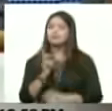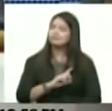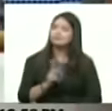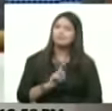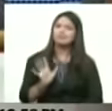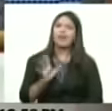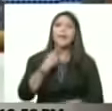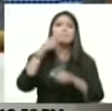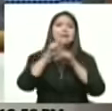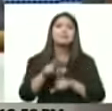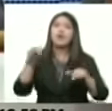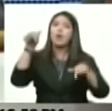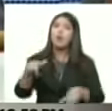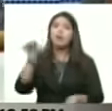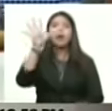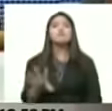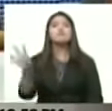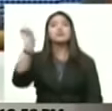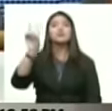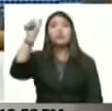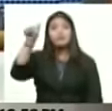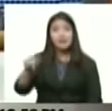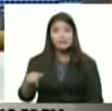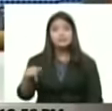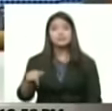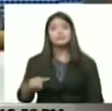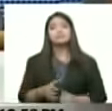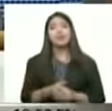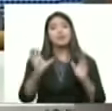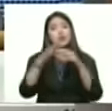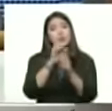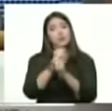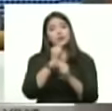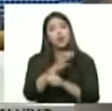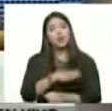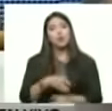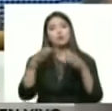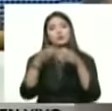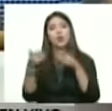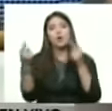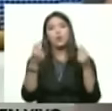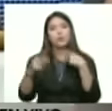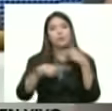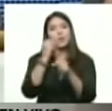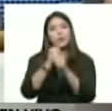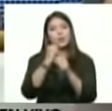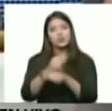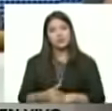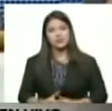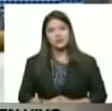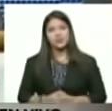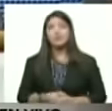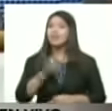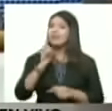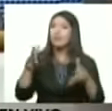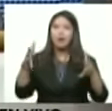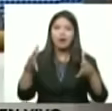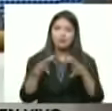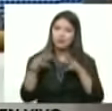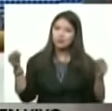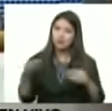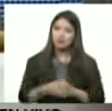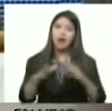es el mensaje que yo le envío hoy a Venezuela desde aquí, desde esta mesa de trabajo del Consejo Nacional de Economía Productiva. Ir al ganar-ganar,